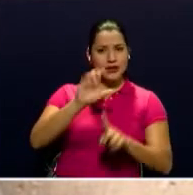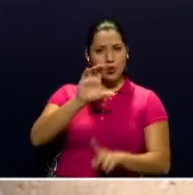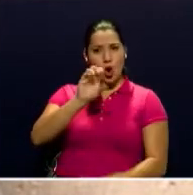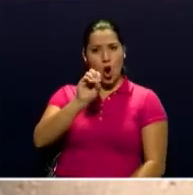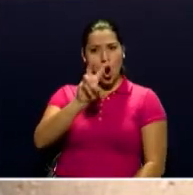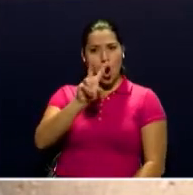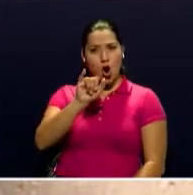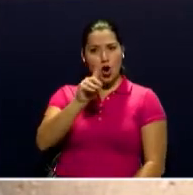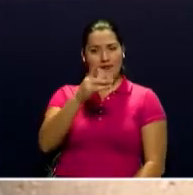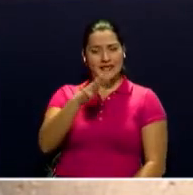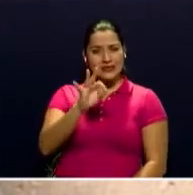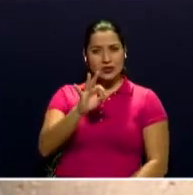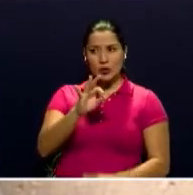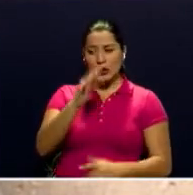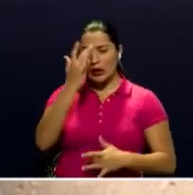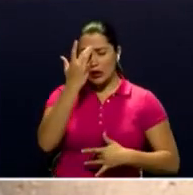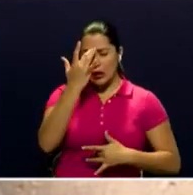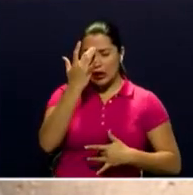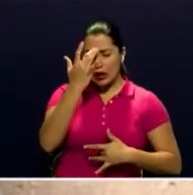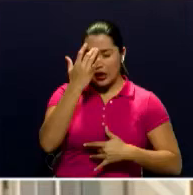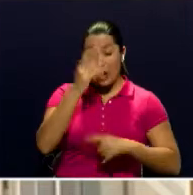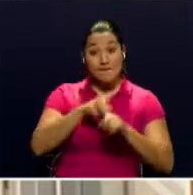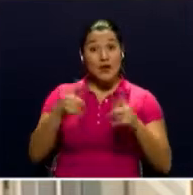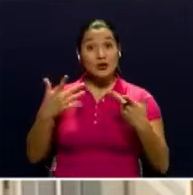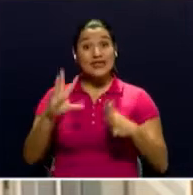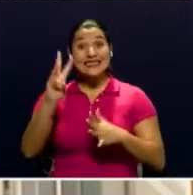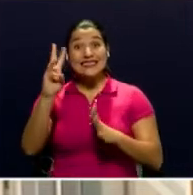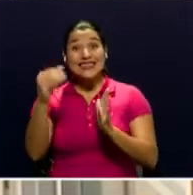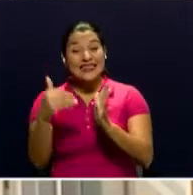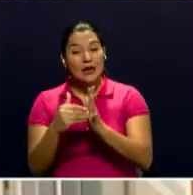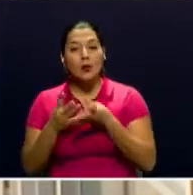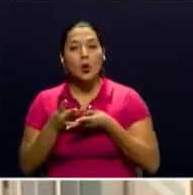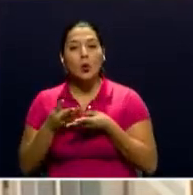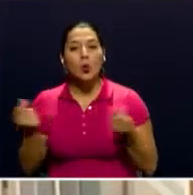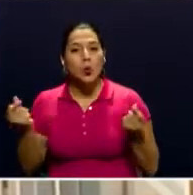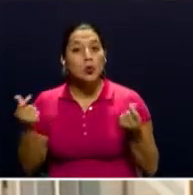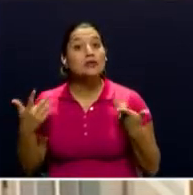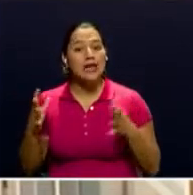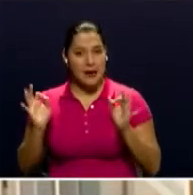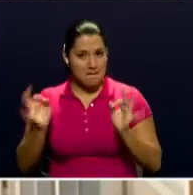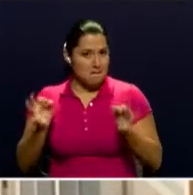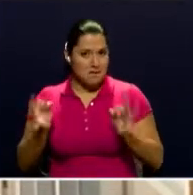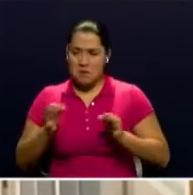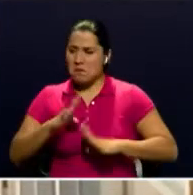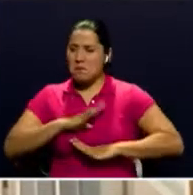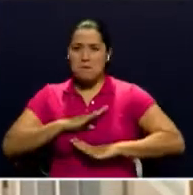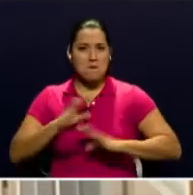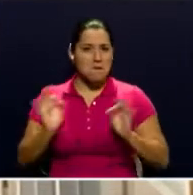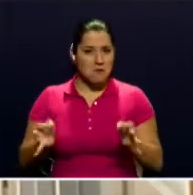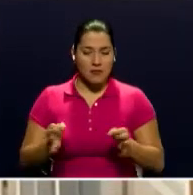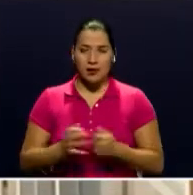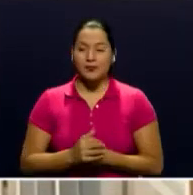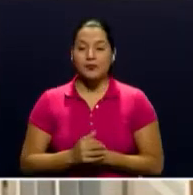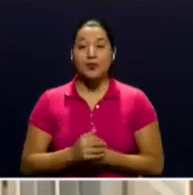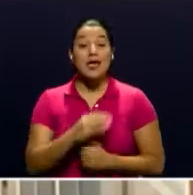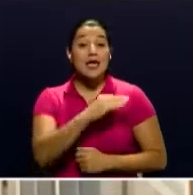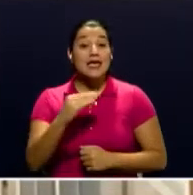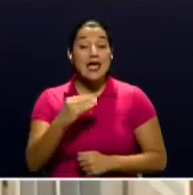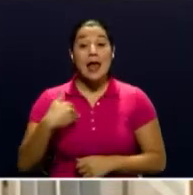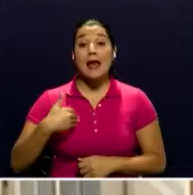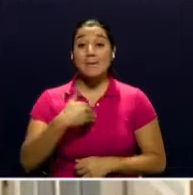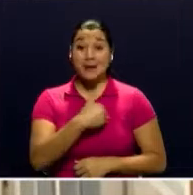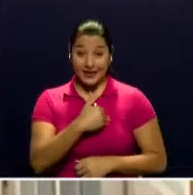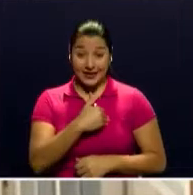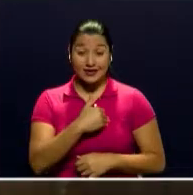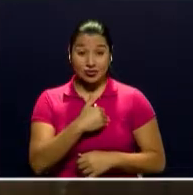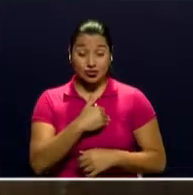el 80% de los casos en el país presentan una gripe leve y podrán recuperarse satisfactoriamente. Incluso el ministro de